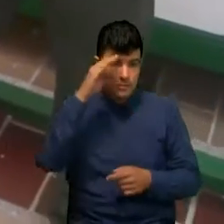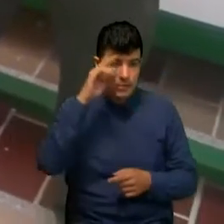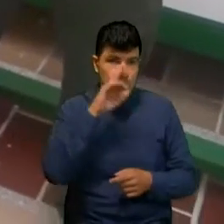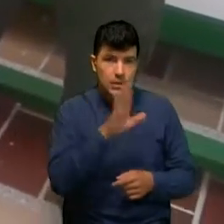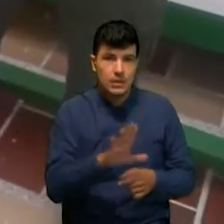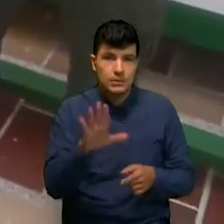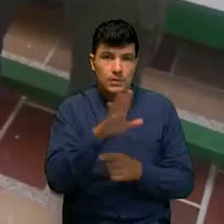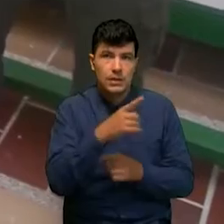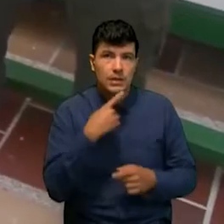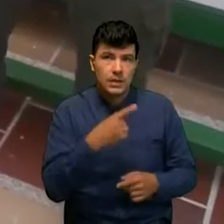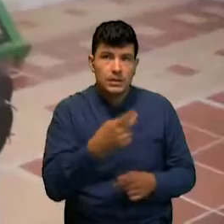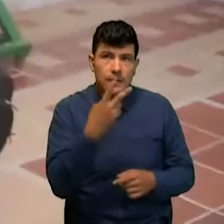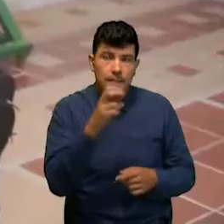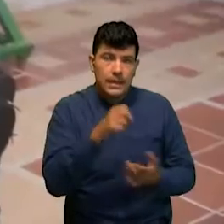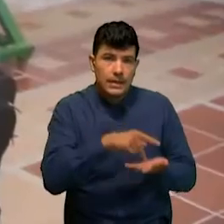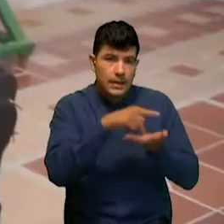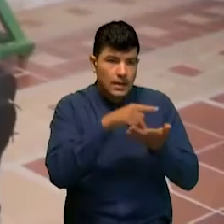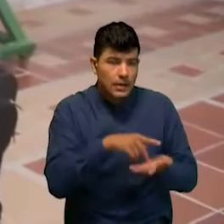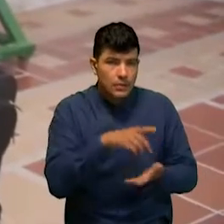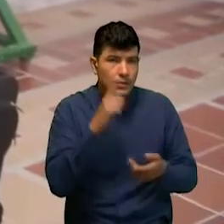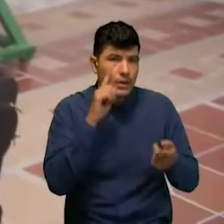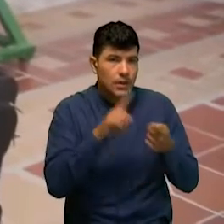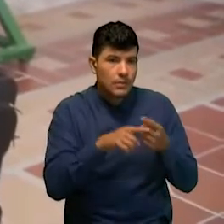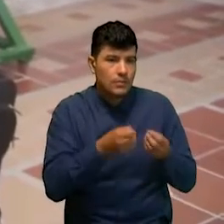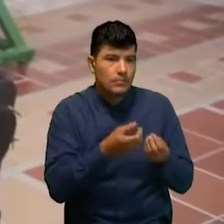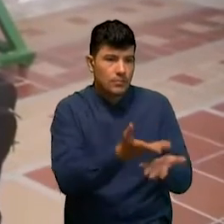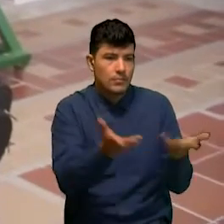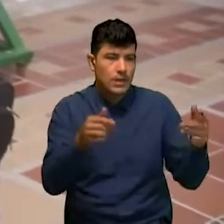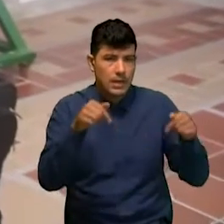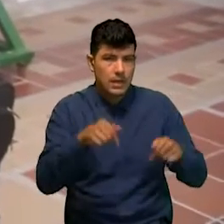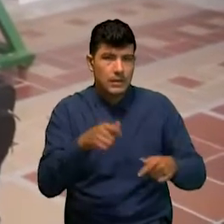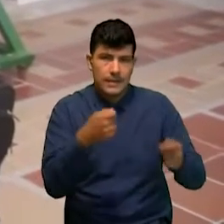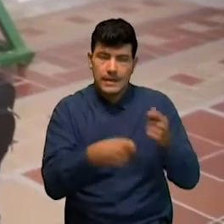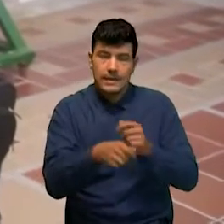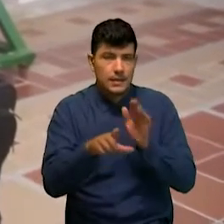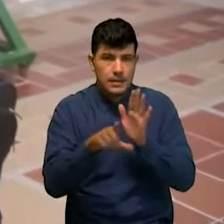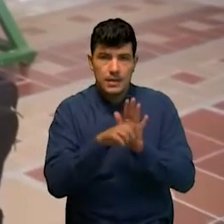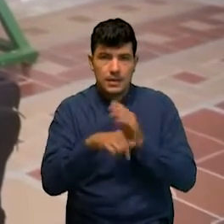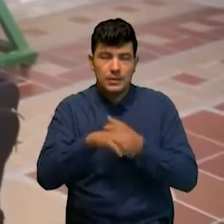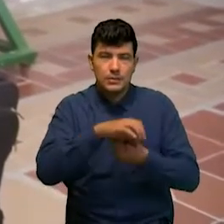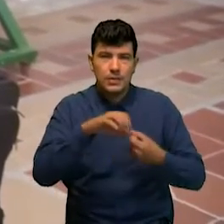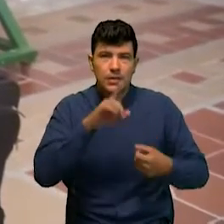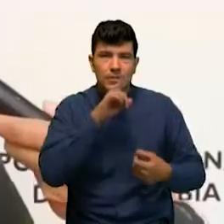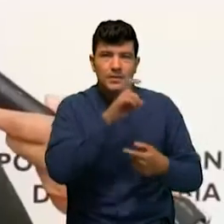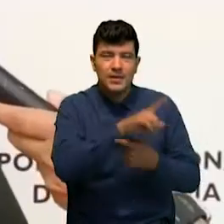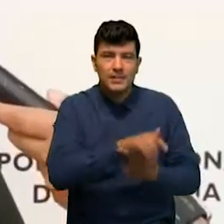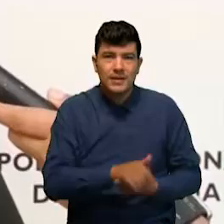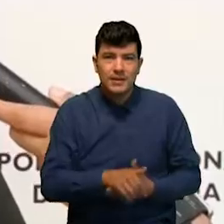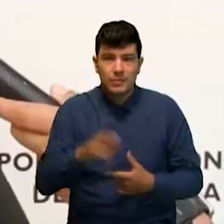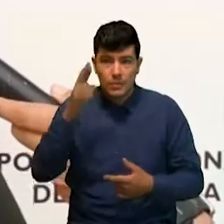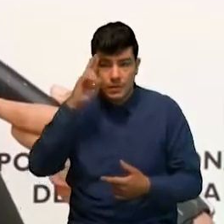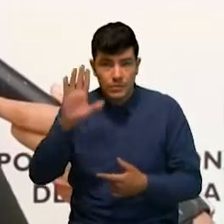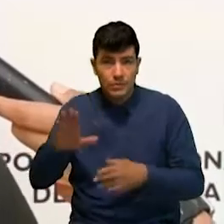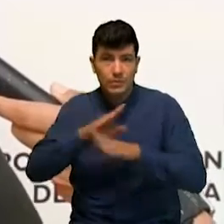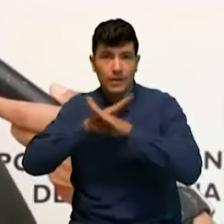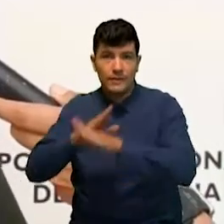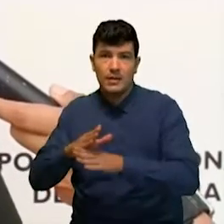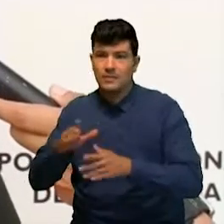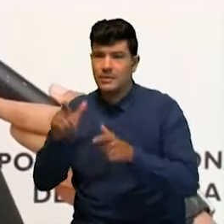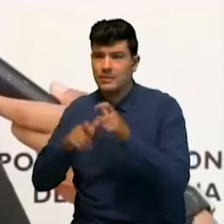kilos de marihuana tenían como destino abastecer el mercado ilegal en bucaramanga con esta incautación evitamos que los delincuentes